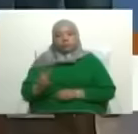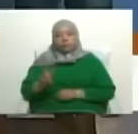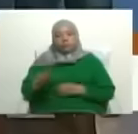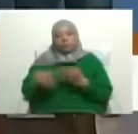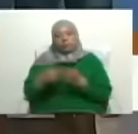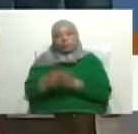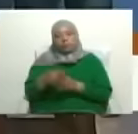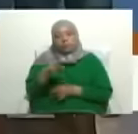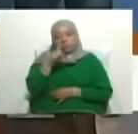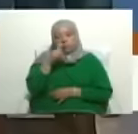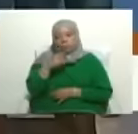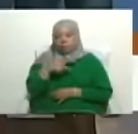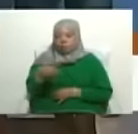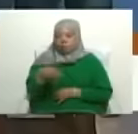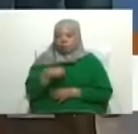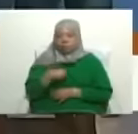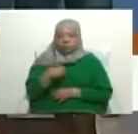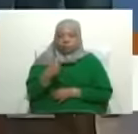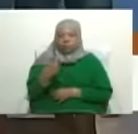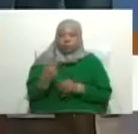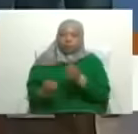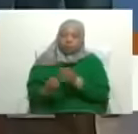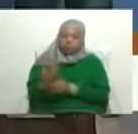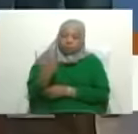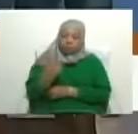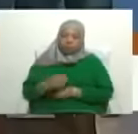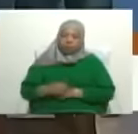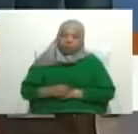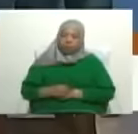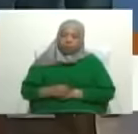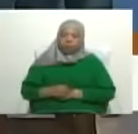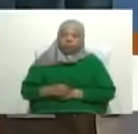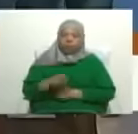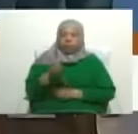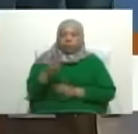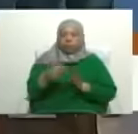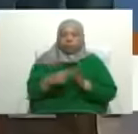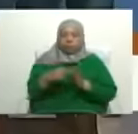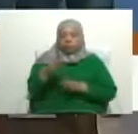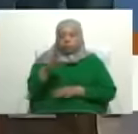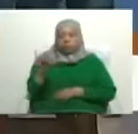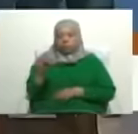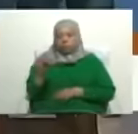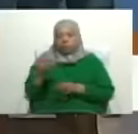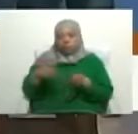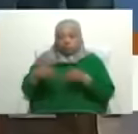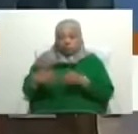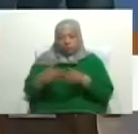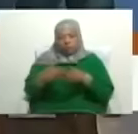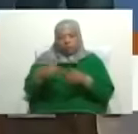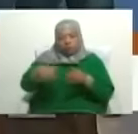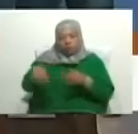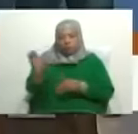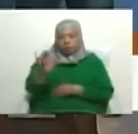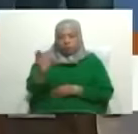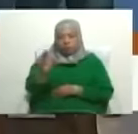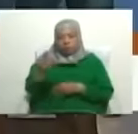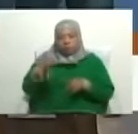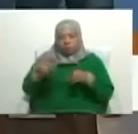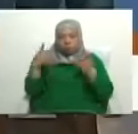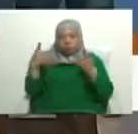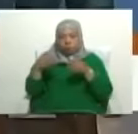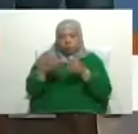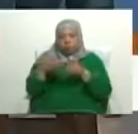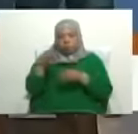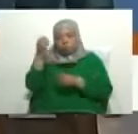lo negó. El 3 de mayo del año 2020, desembarcó en Macuto un grupo